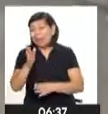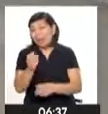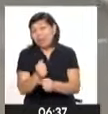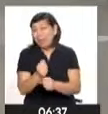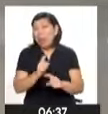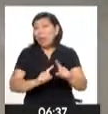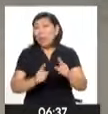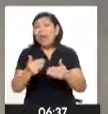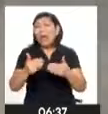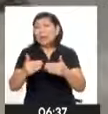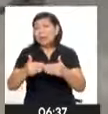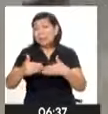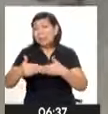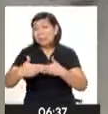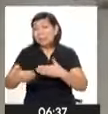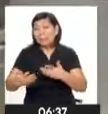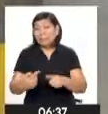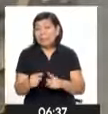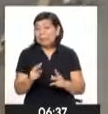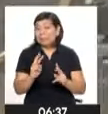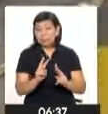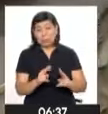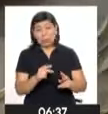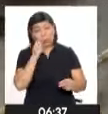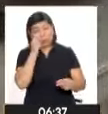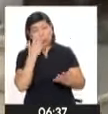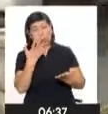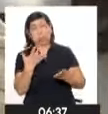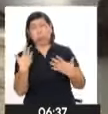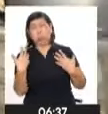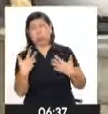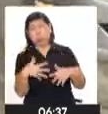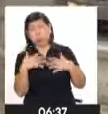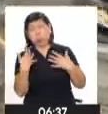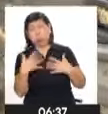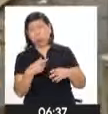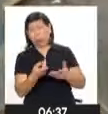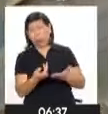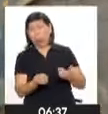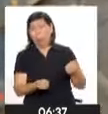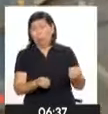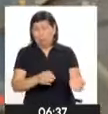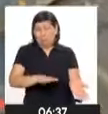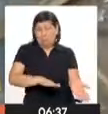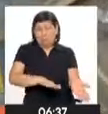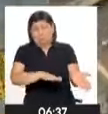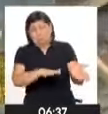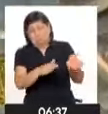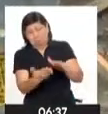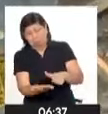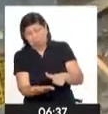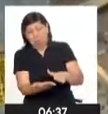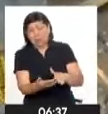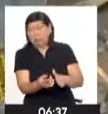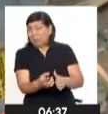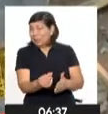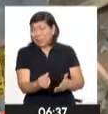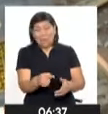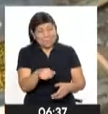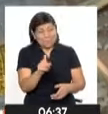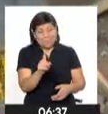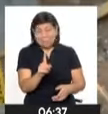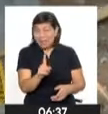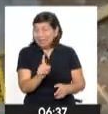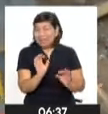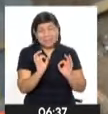trabajar a su centro de labores y han quedado bastante sorprendidos por la magnitud de este accidente, que nos indican no sería el